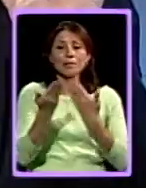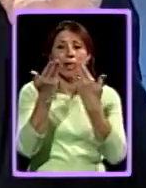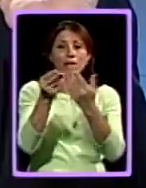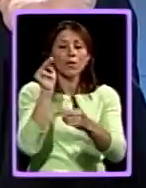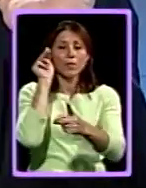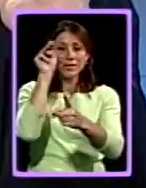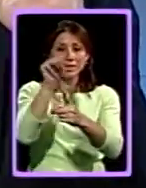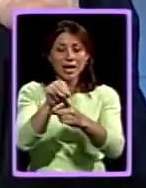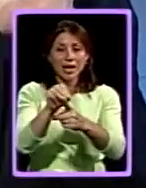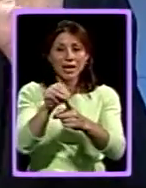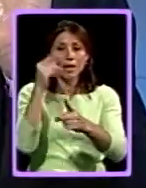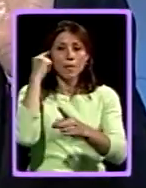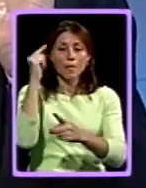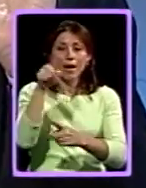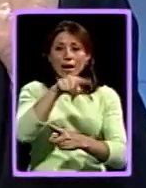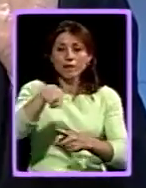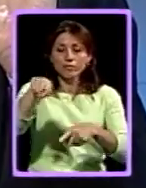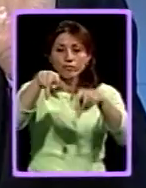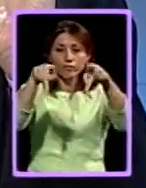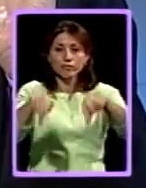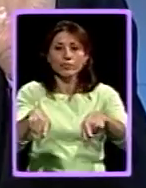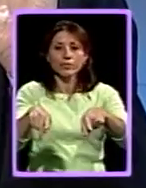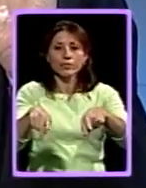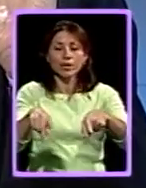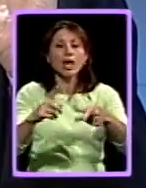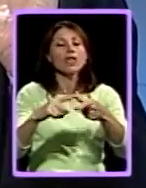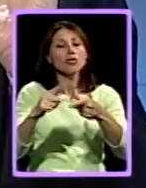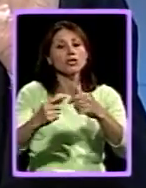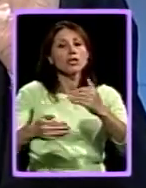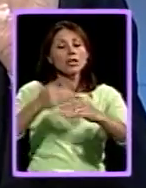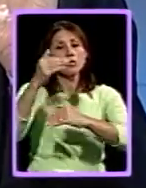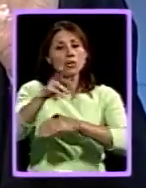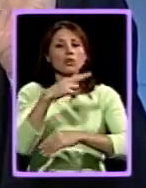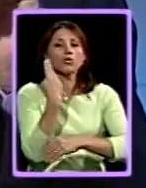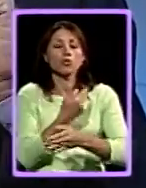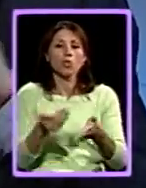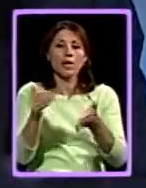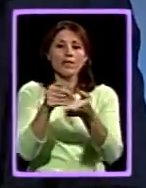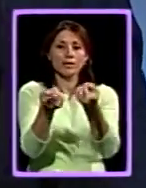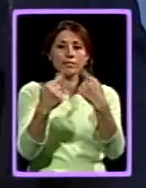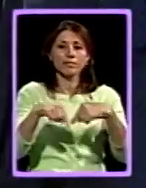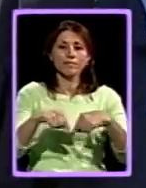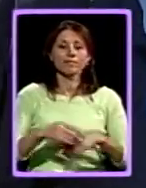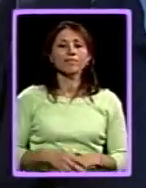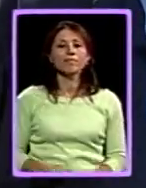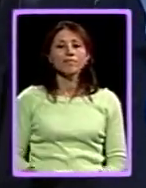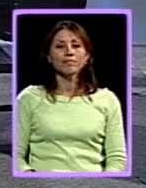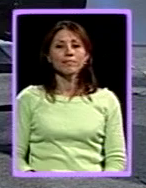televidentes, entonces estaremos nosotros regresando.